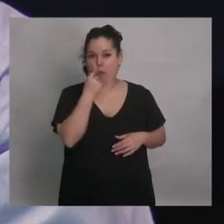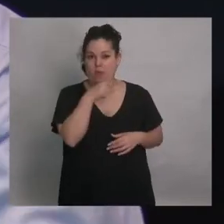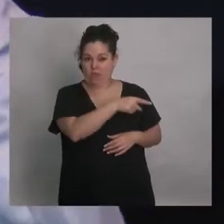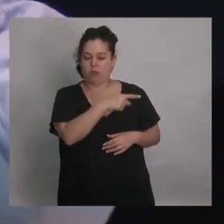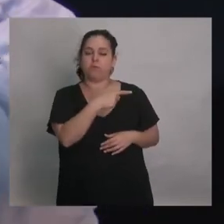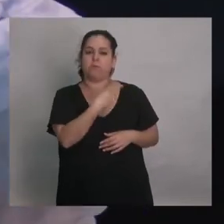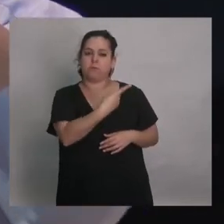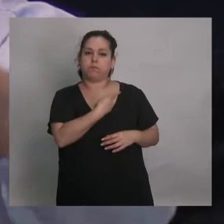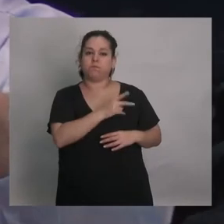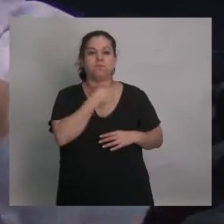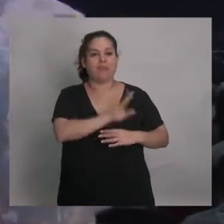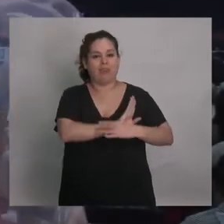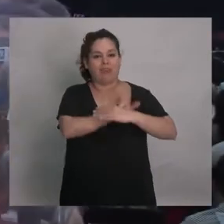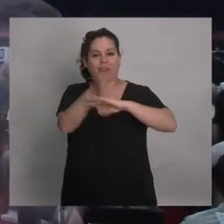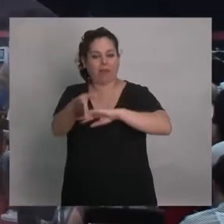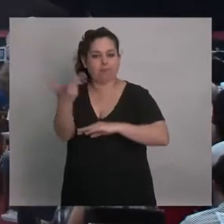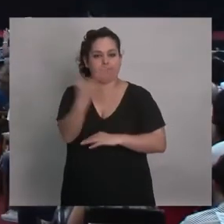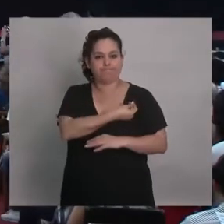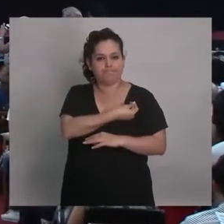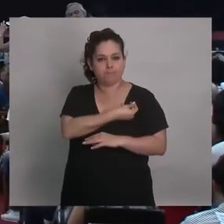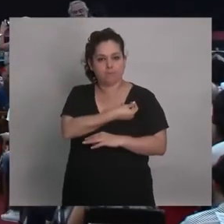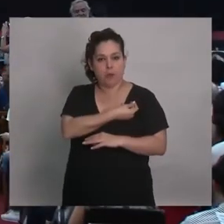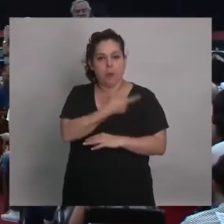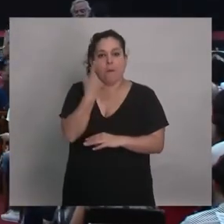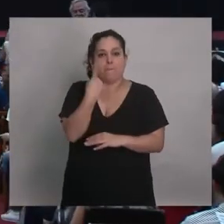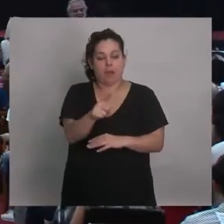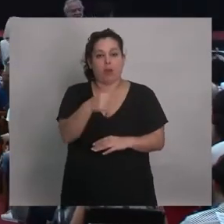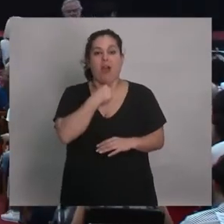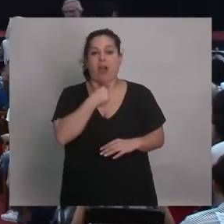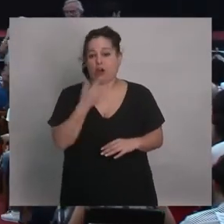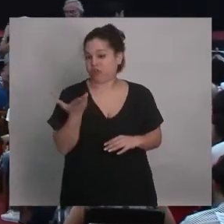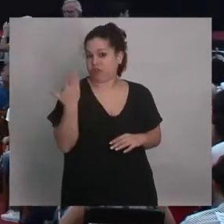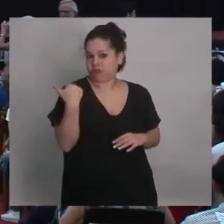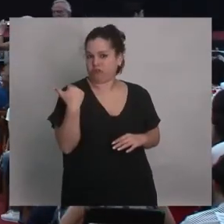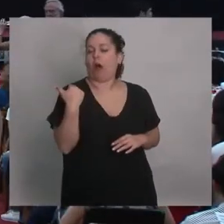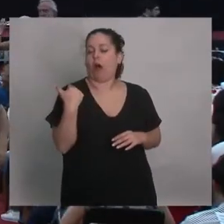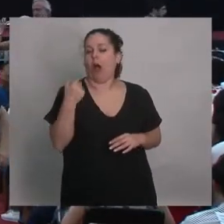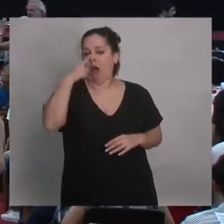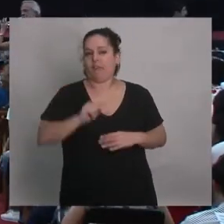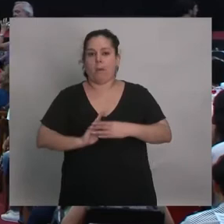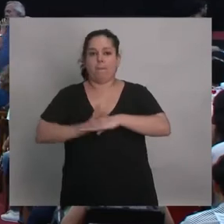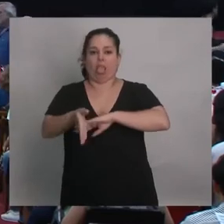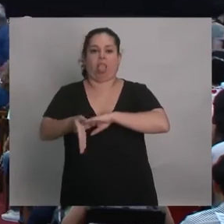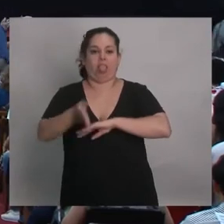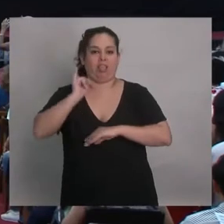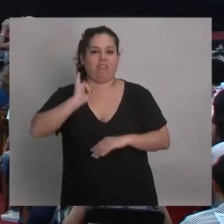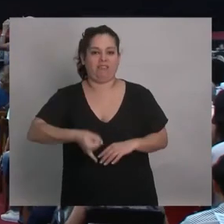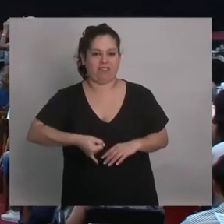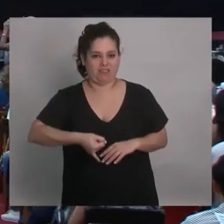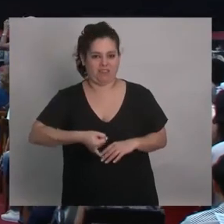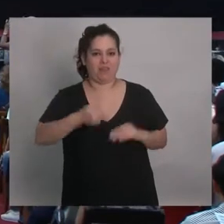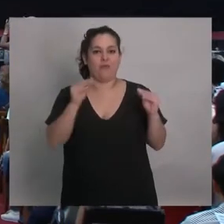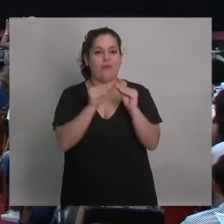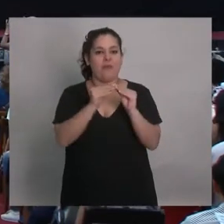no nos permitieron de entrar pero en el medio agosto pude entrar con celso amorím con